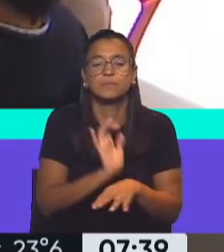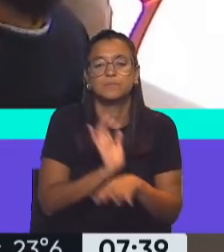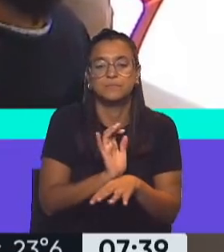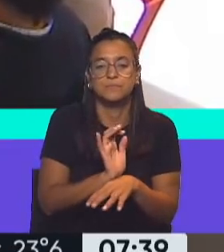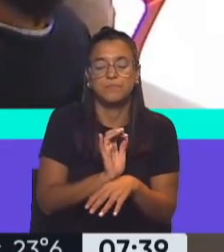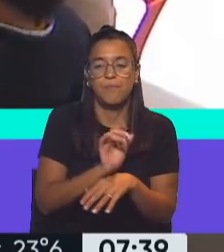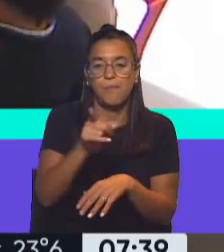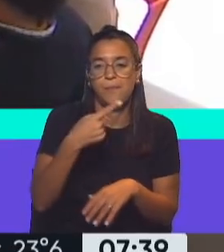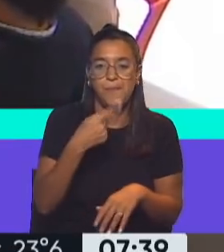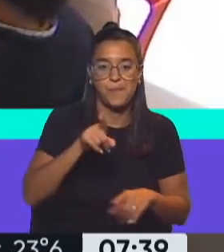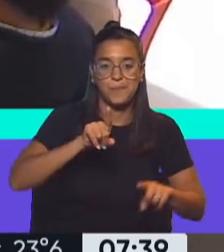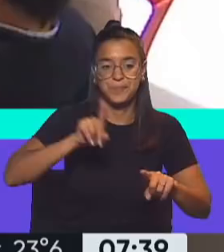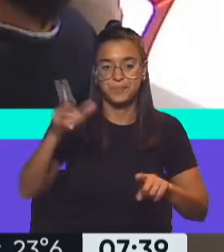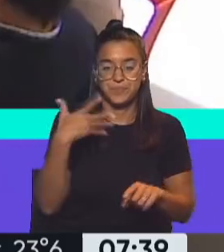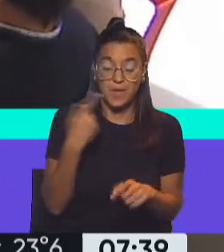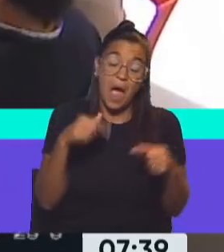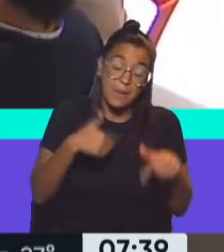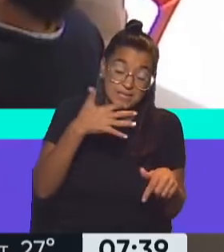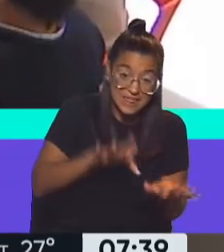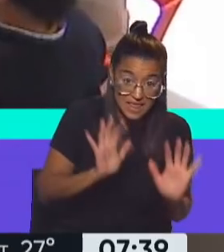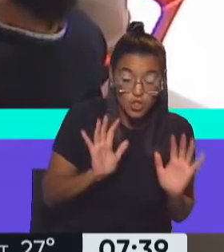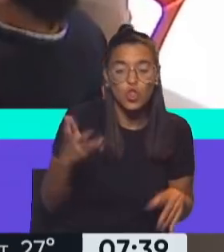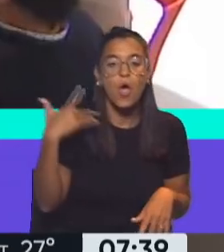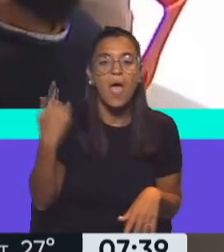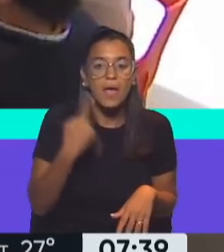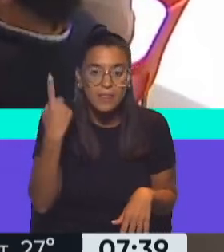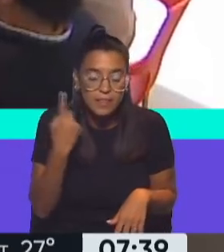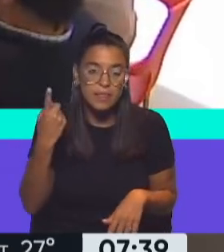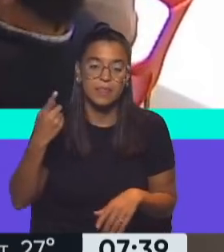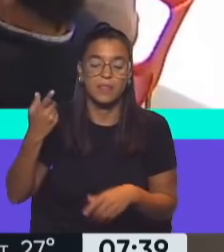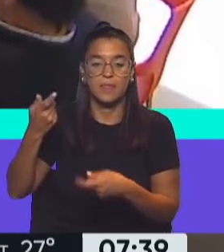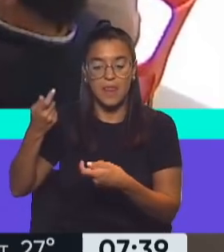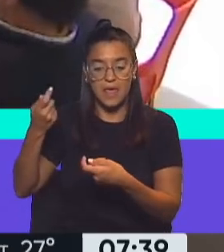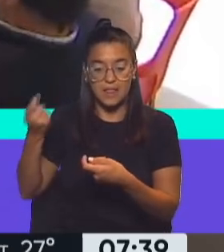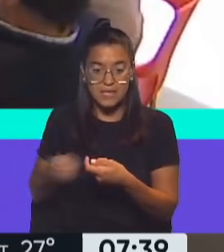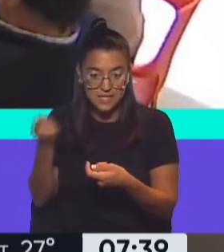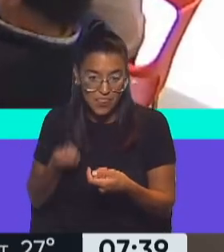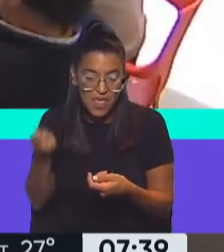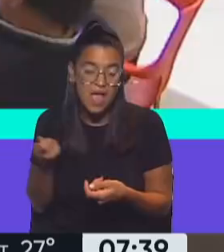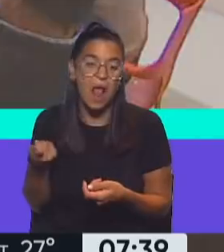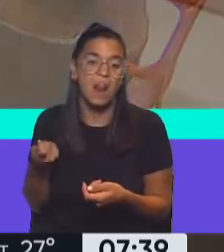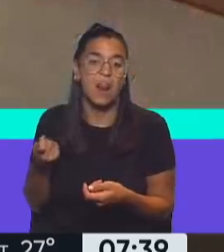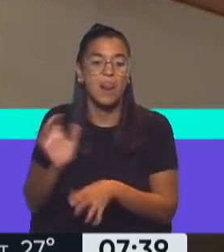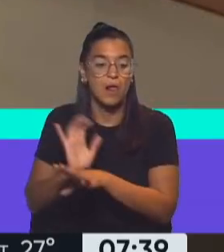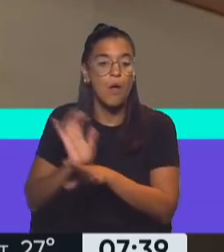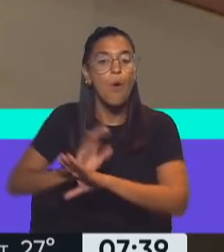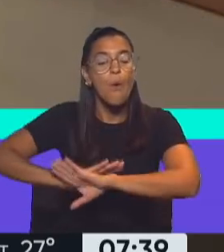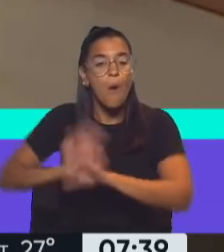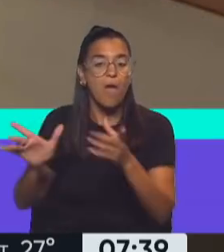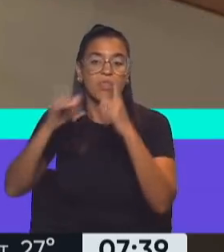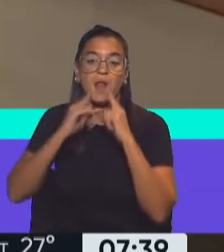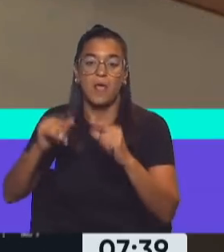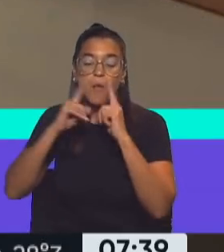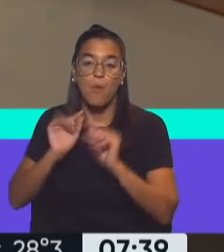que los dirigentes sindicales, a ver si lo entendemos, ¿no? Ofrecer que los dirigentes sindicales dejaran de una u otra manera de hacer sus